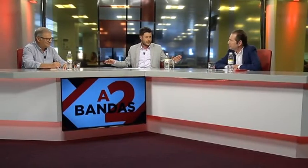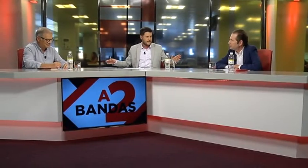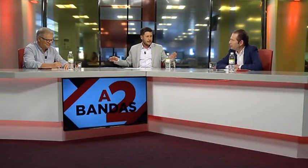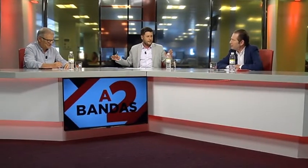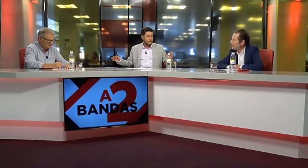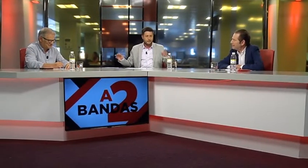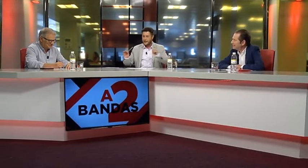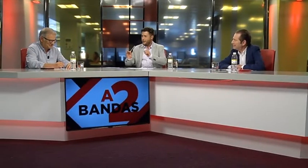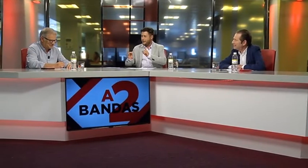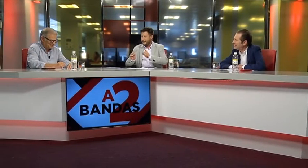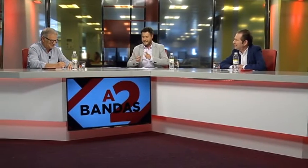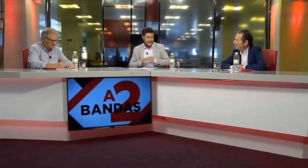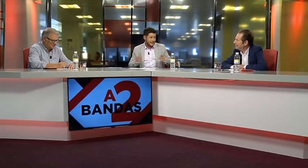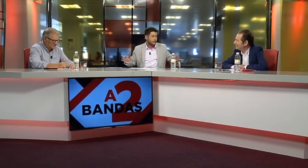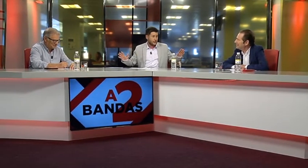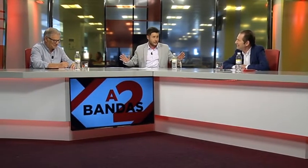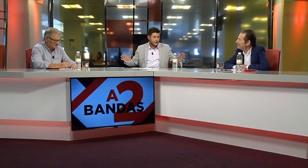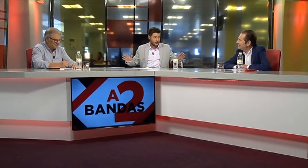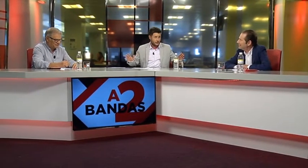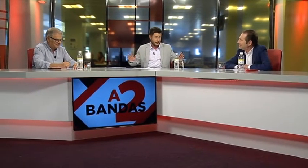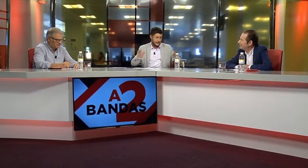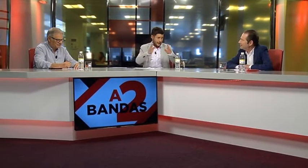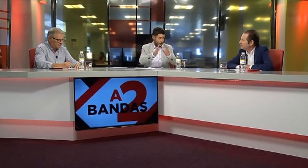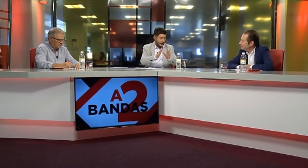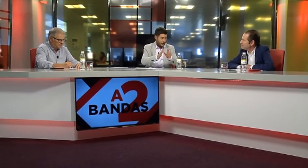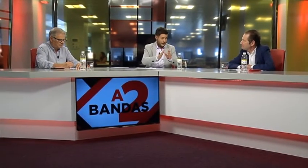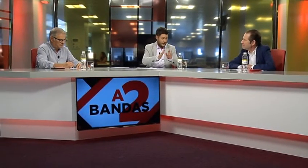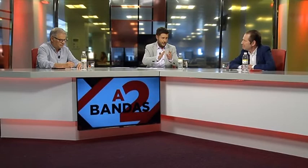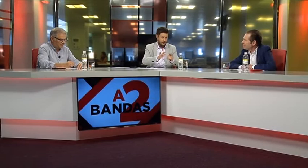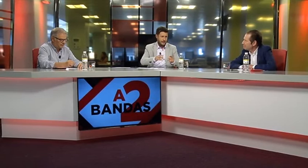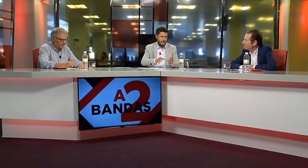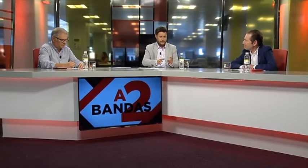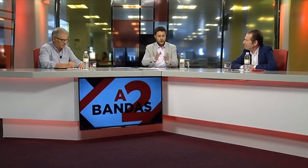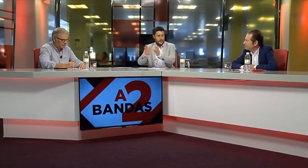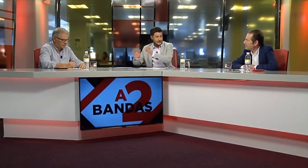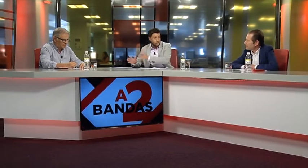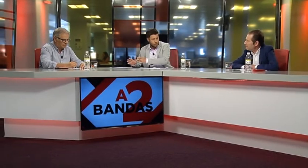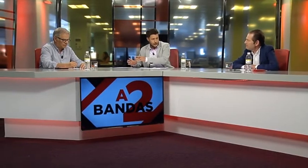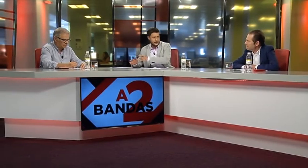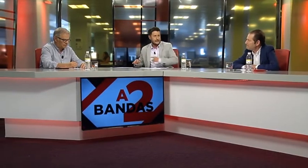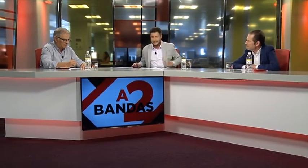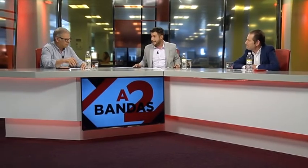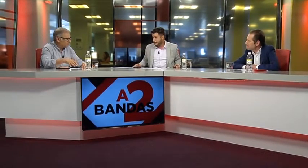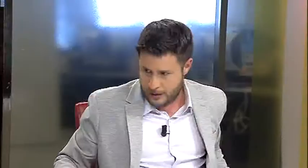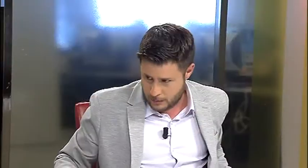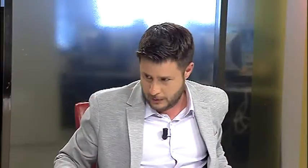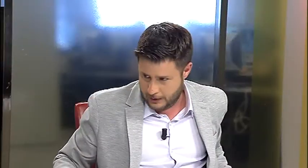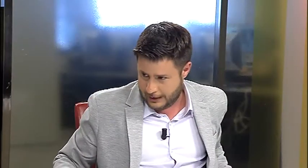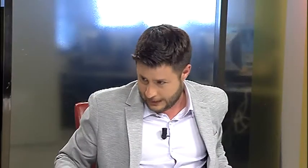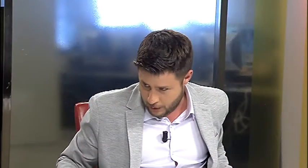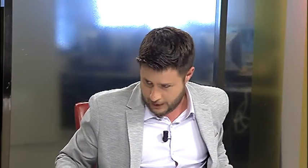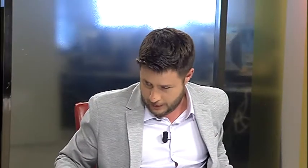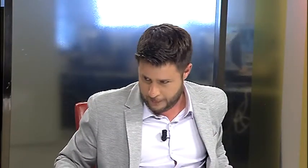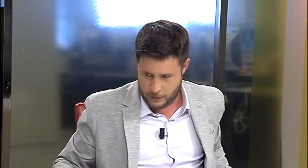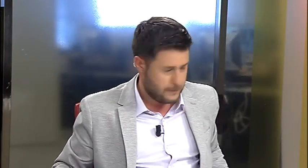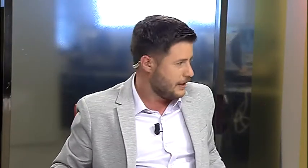pedro sánchez o que faga fa pero que se ha alineado teóricamente con rajoy a la hora de posicionarse en contra del referéndum en